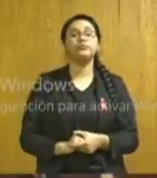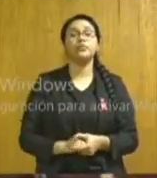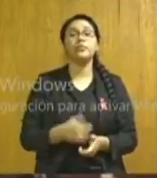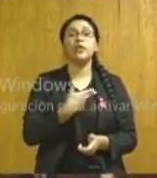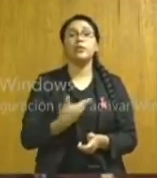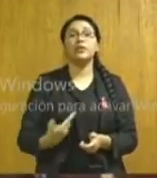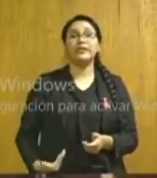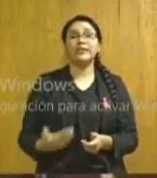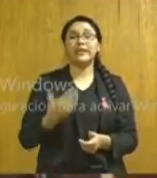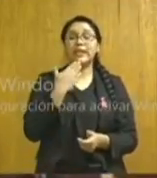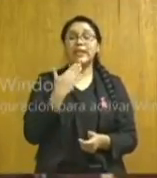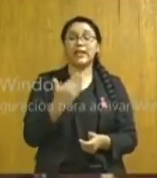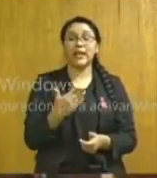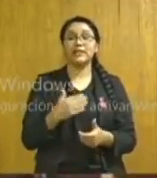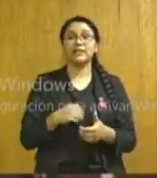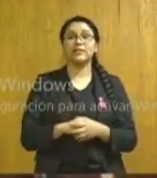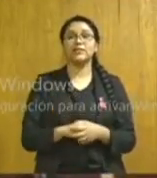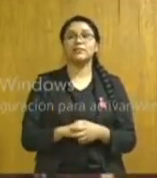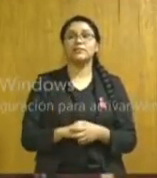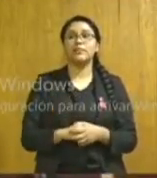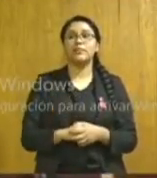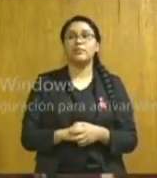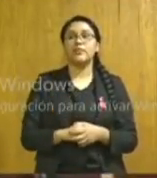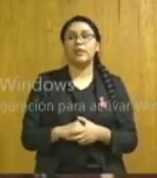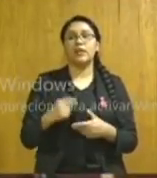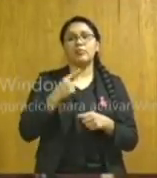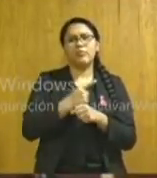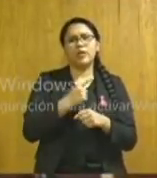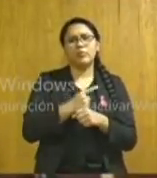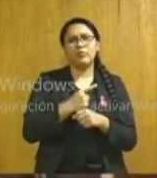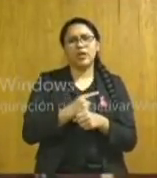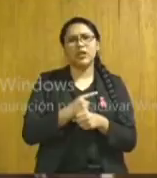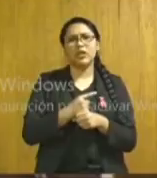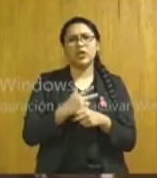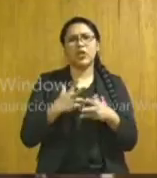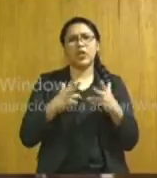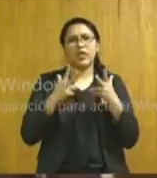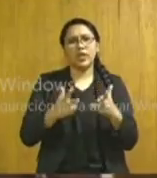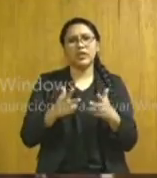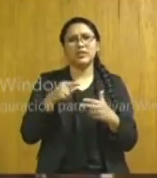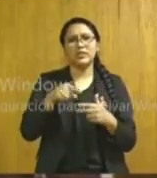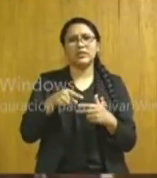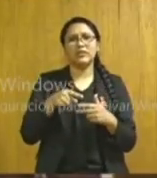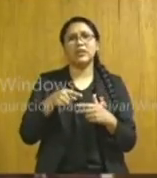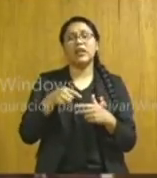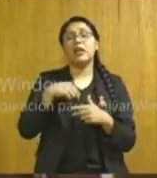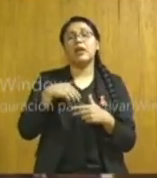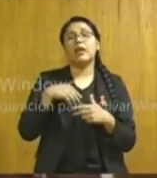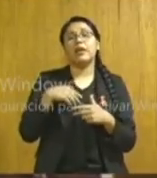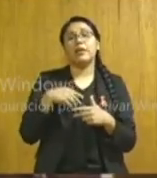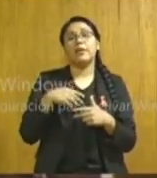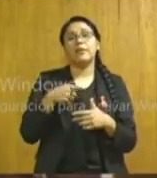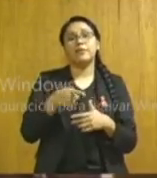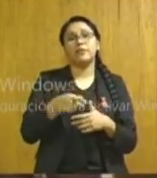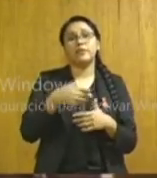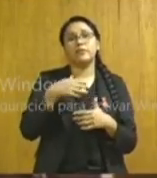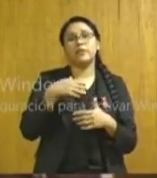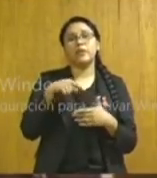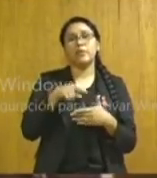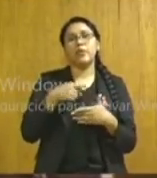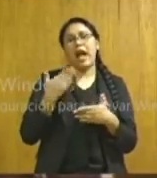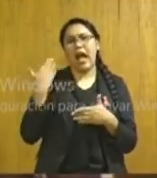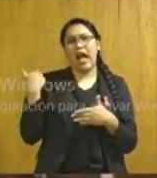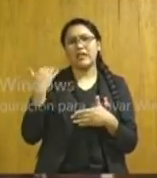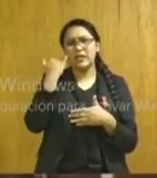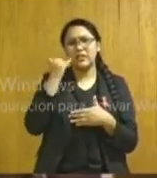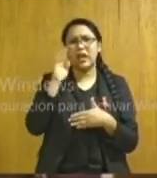Gracias, señor presidente. Primero quería señalar que yo pedí la palabra muy al principio y cuando me di cuenta estaba como desenganchado. No sé si